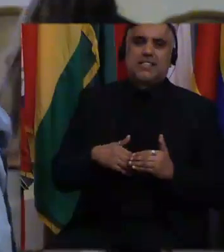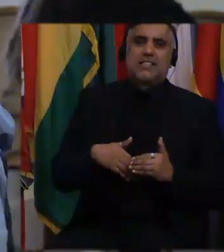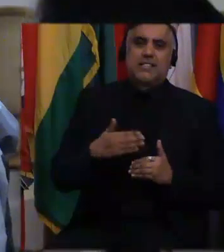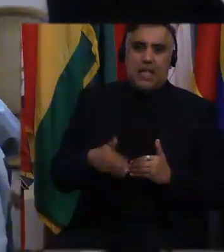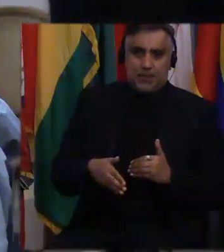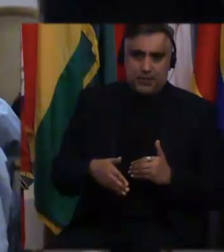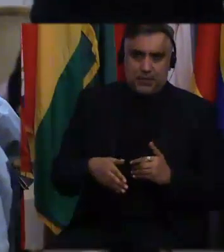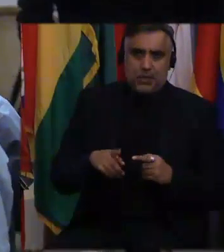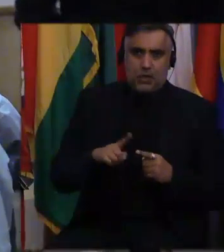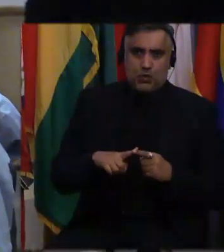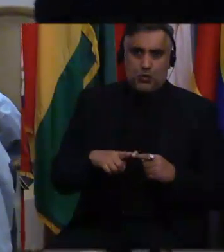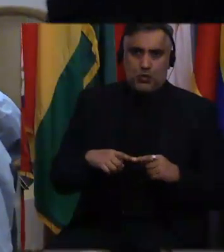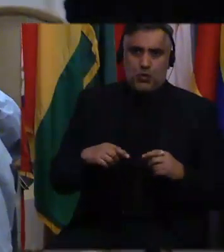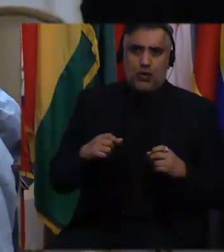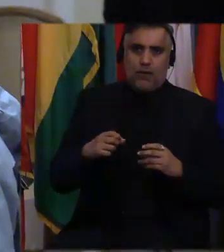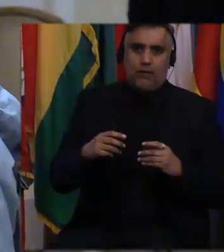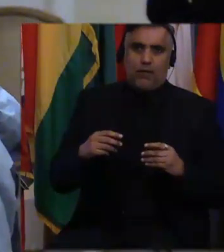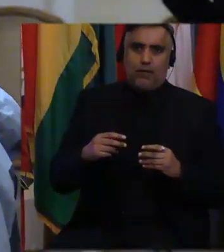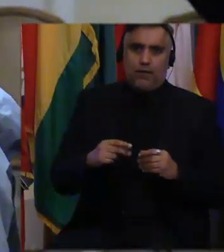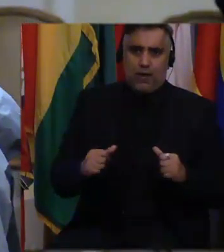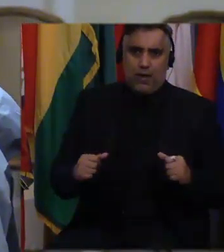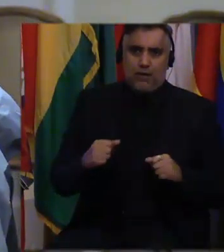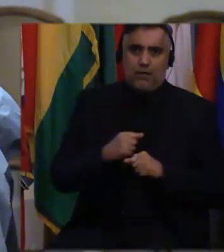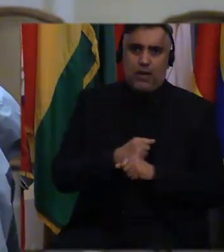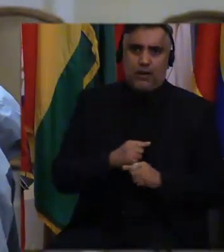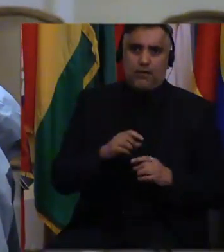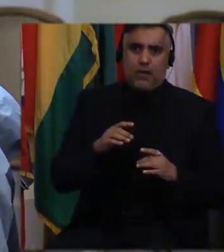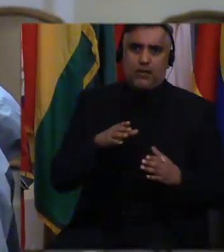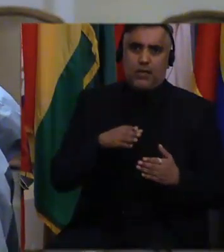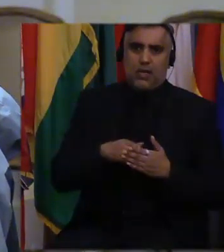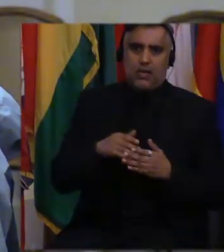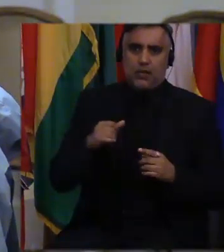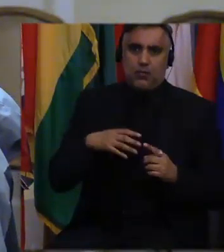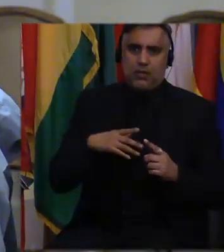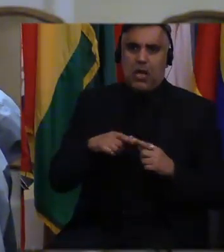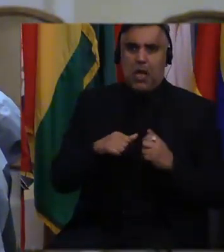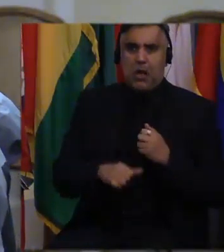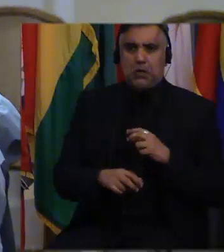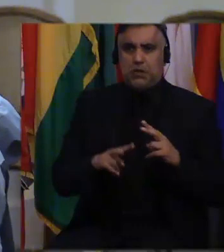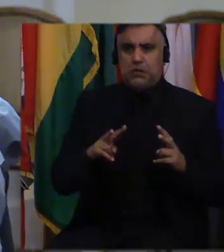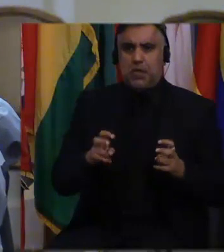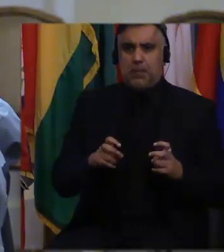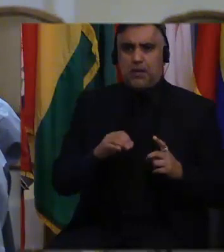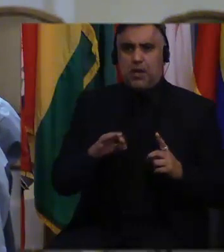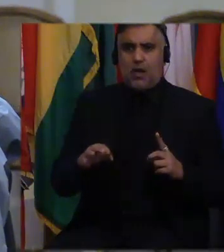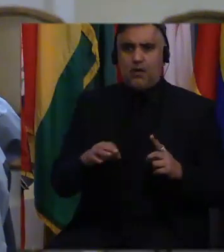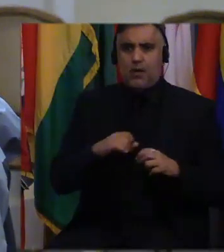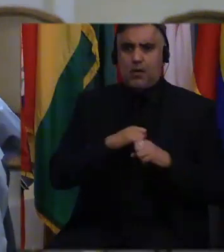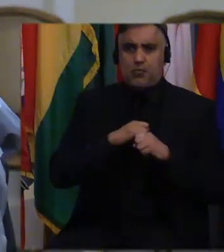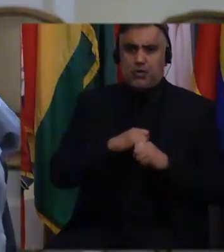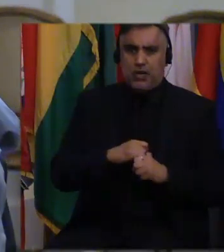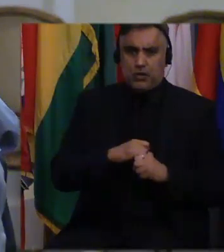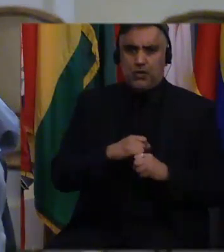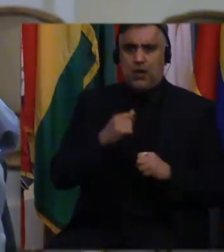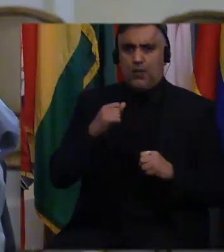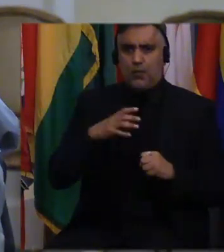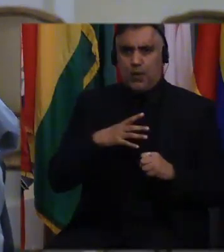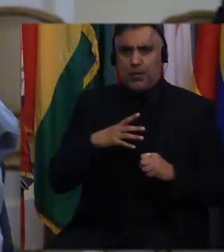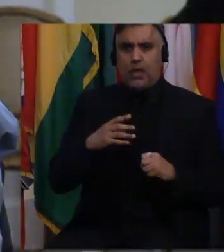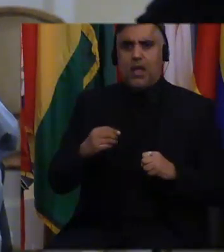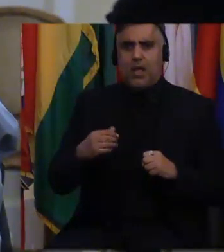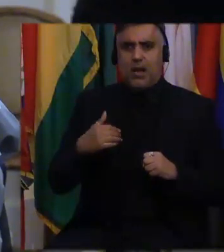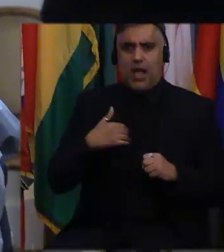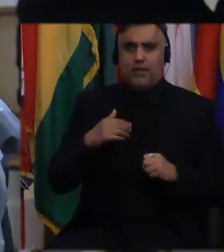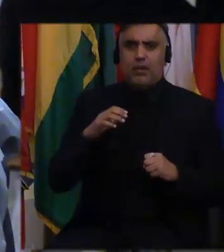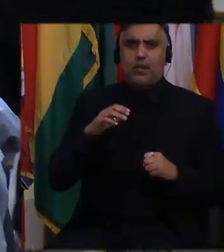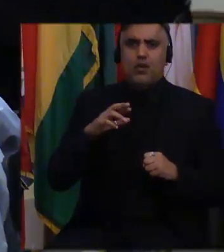de la protección y la deducción de responsabilidades penales y criminales por